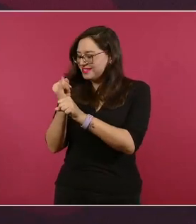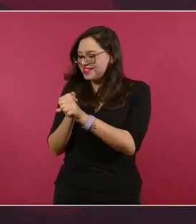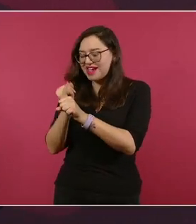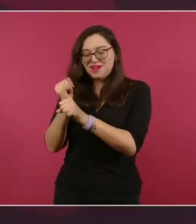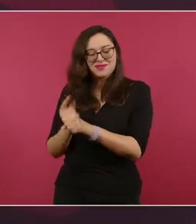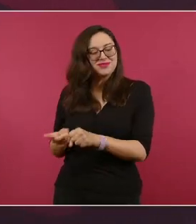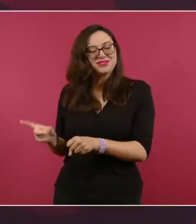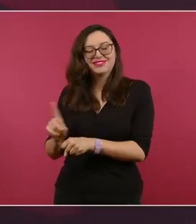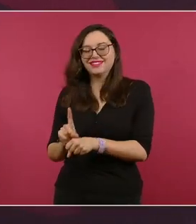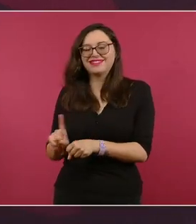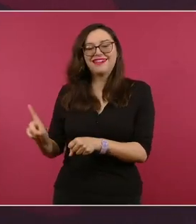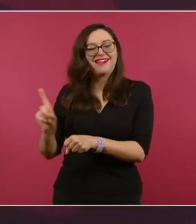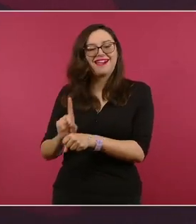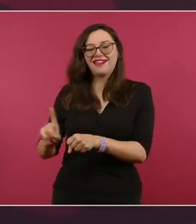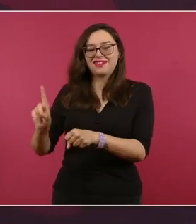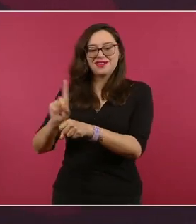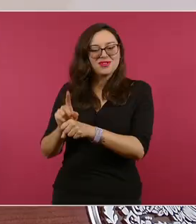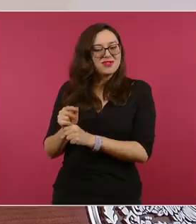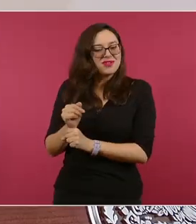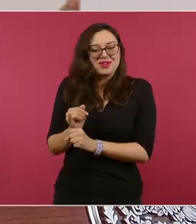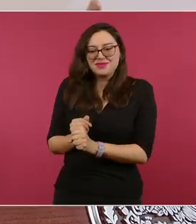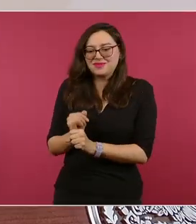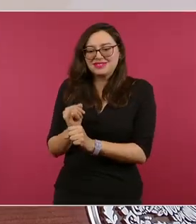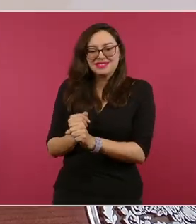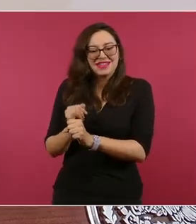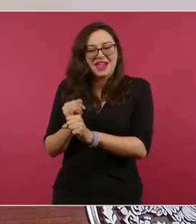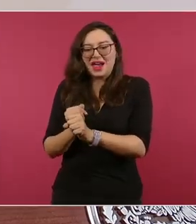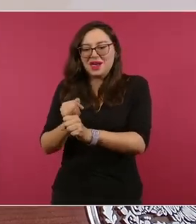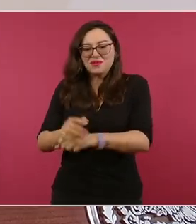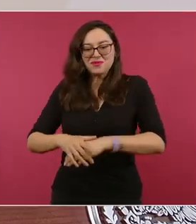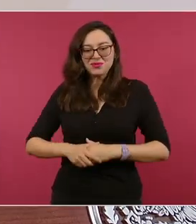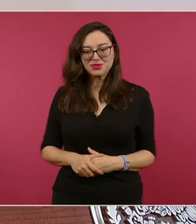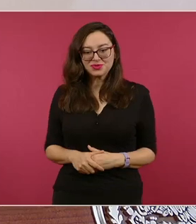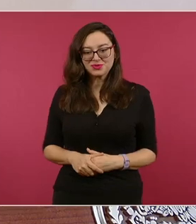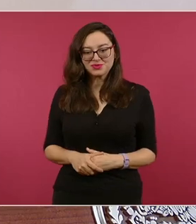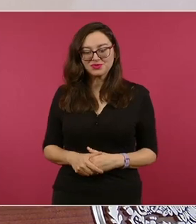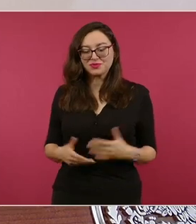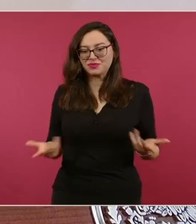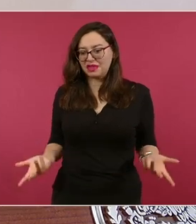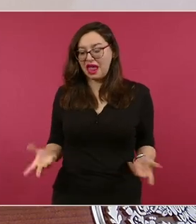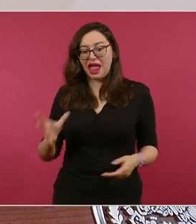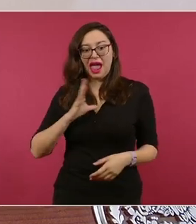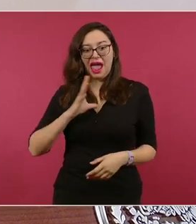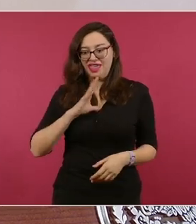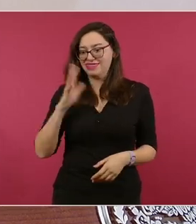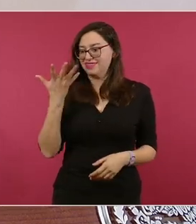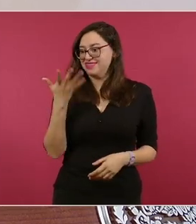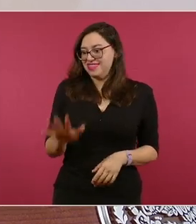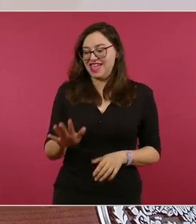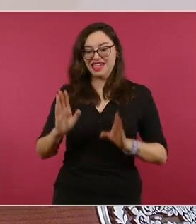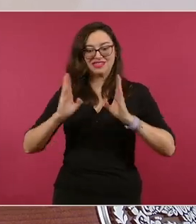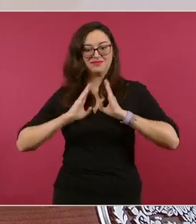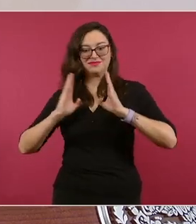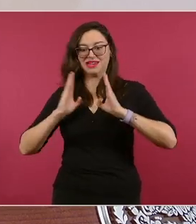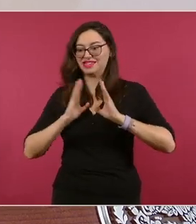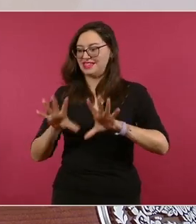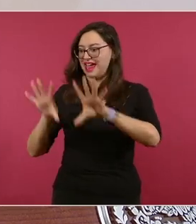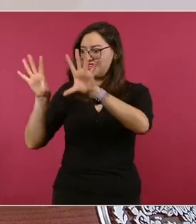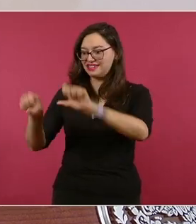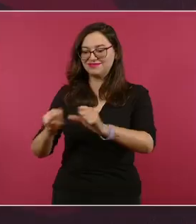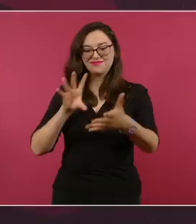a todos. Pues si no, ¿cómo estarían en la cárcel 9, 10 soldados? Dos